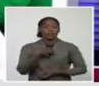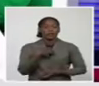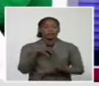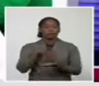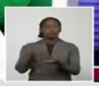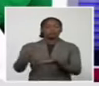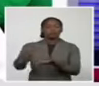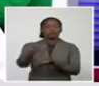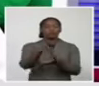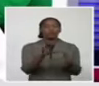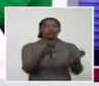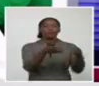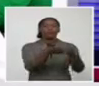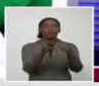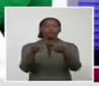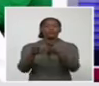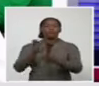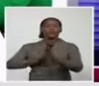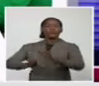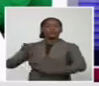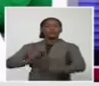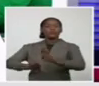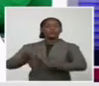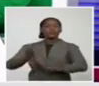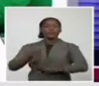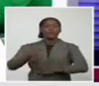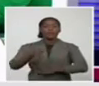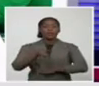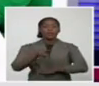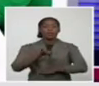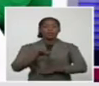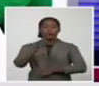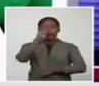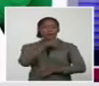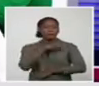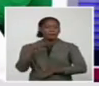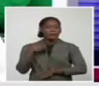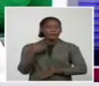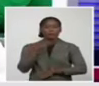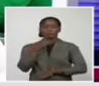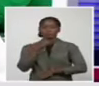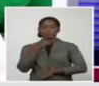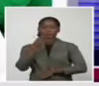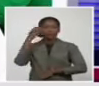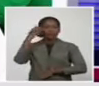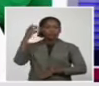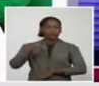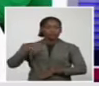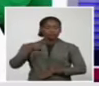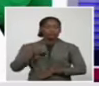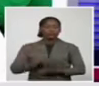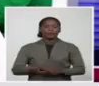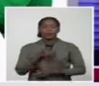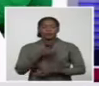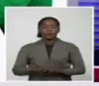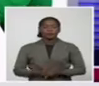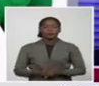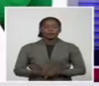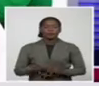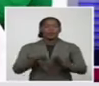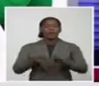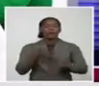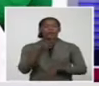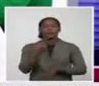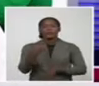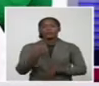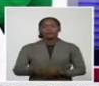reclaman que si no se dice, si a veces las provincias que van disminuyendo o que han disminuido, o yo menciono,